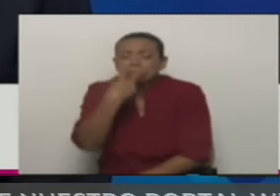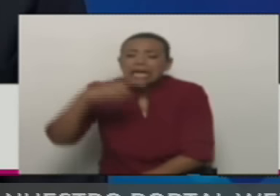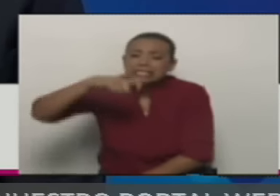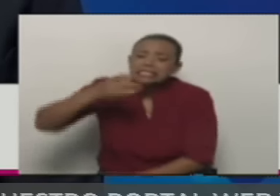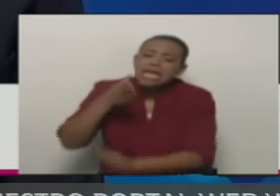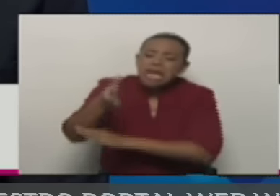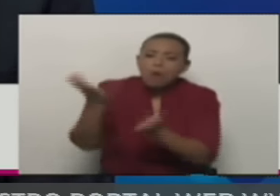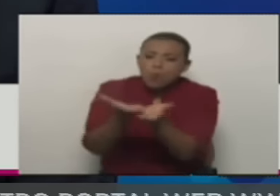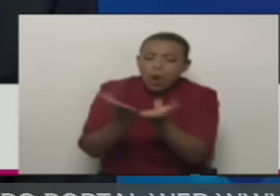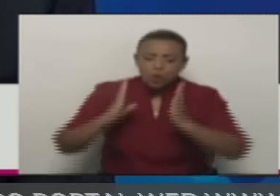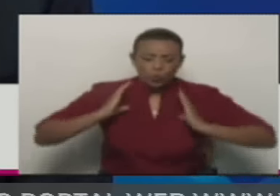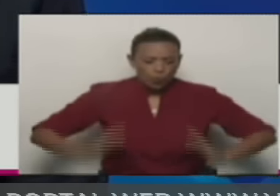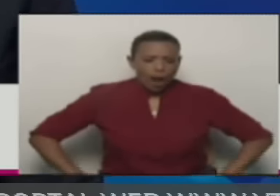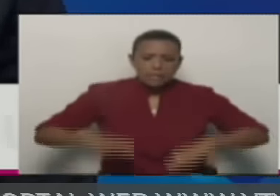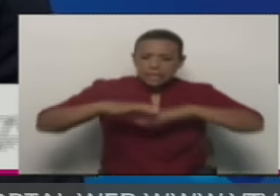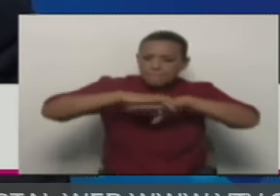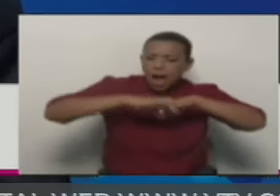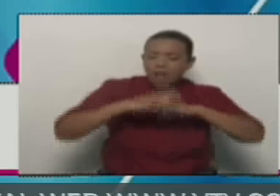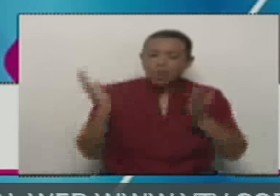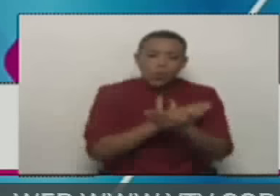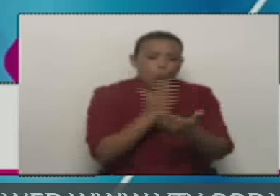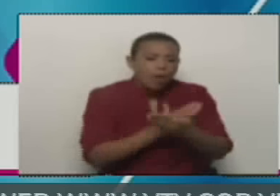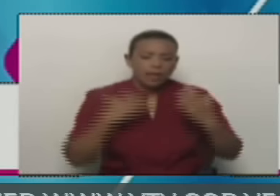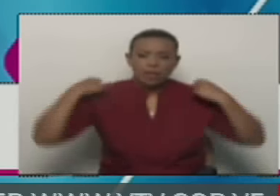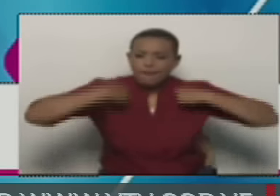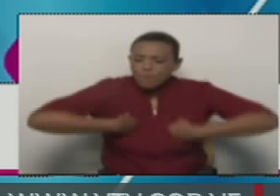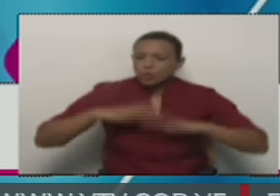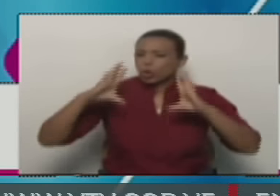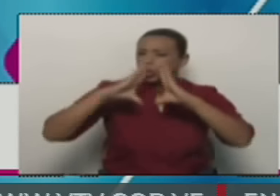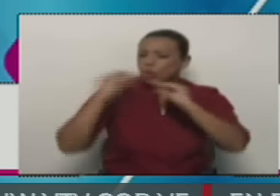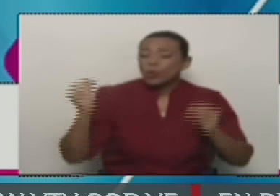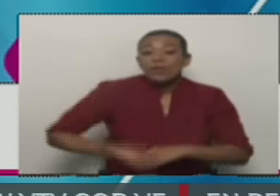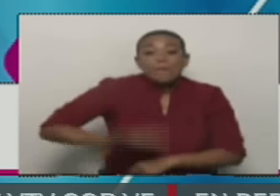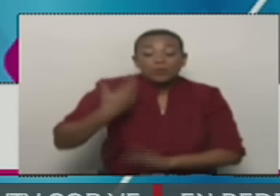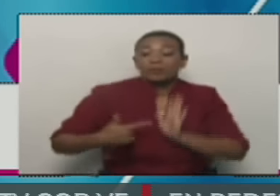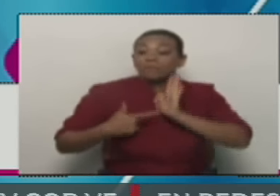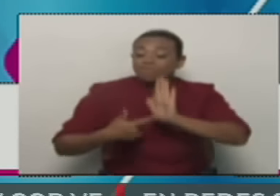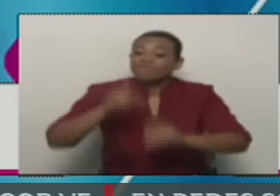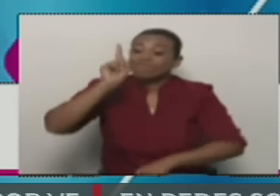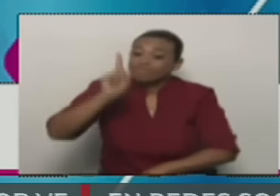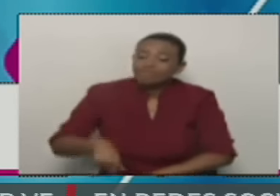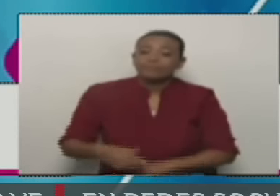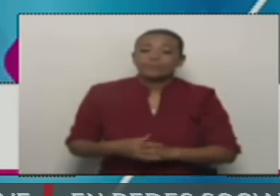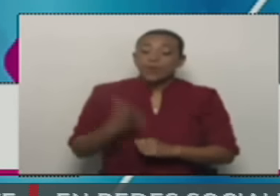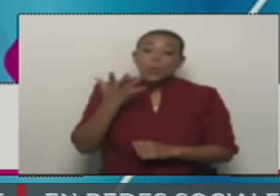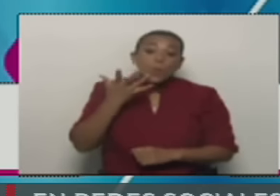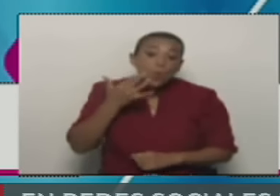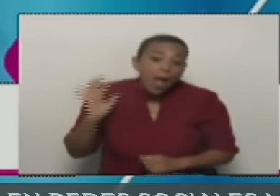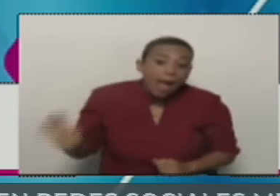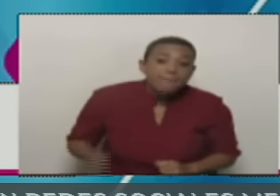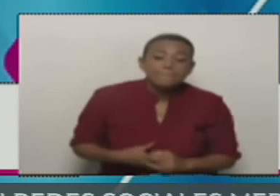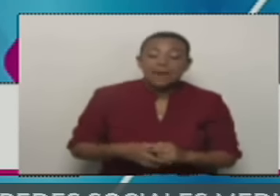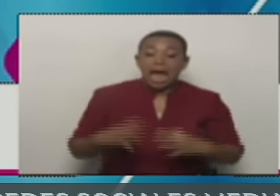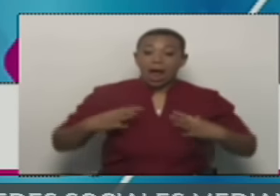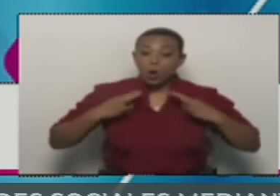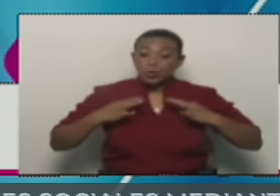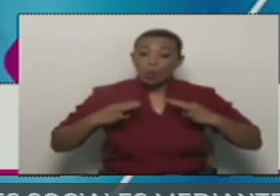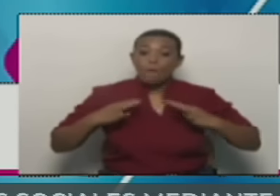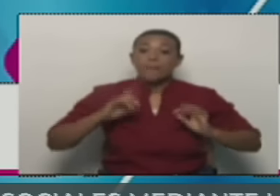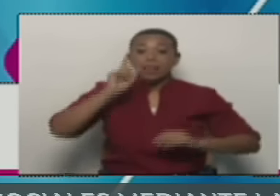clases, su uniforme, sus zapatos, sus cuadernos, sus bolsos. Es importante destacar, presidente, que, por ejemplo, en el caso de textil y